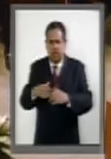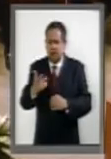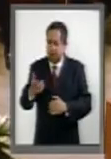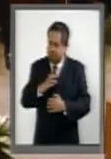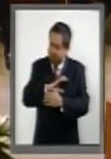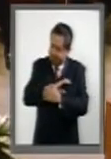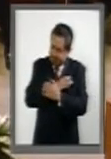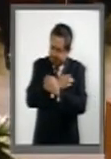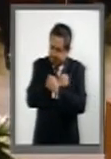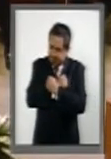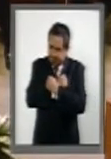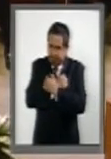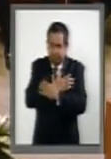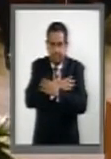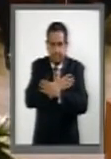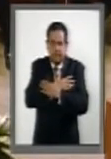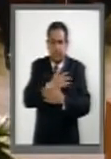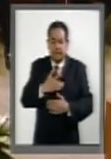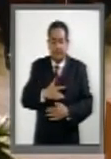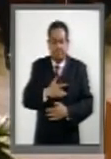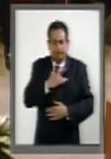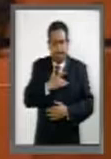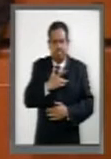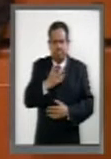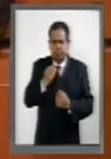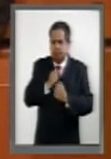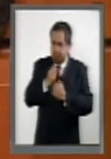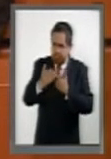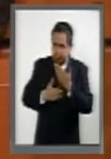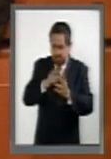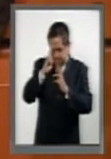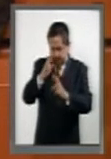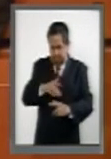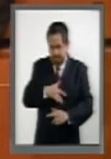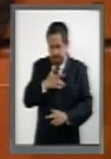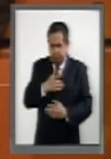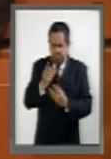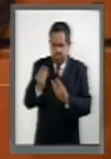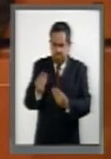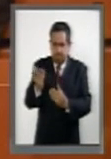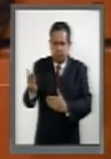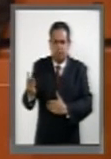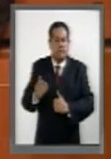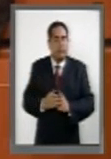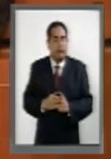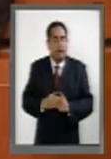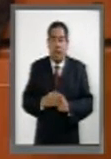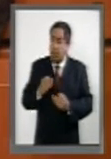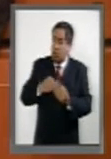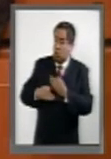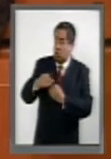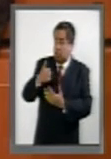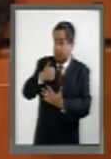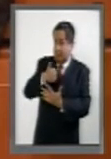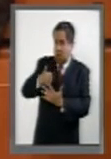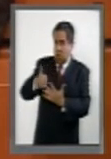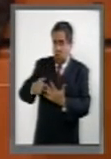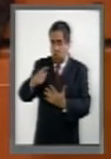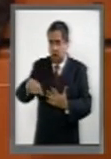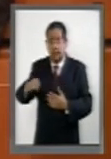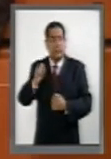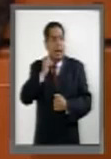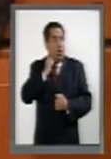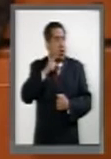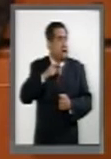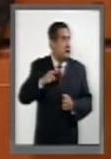fraternal abrazo y nuestras más sinceras y respetuosas condolencias. a todos y cada uno de los senadores